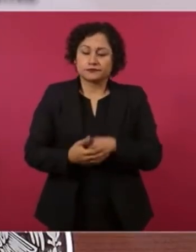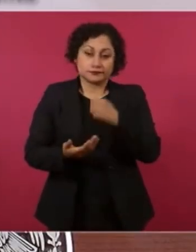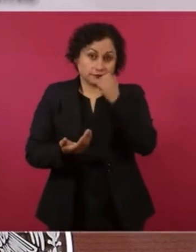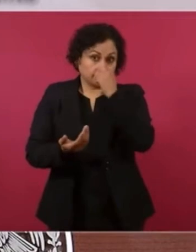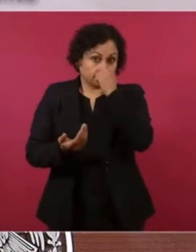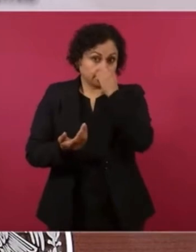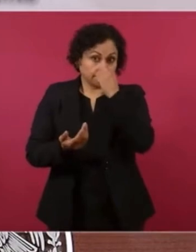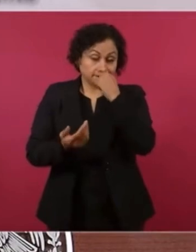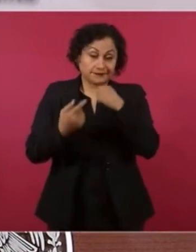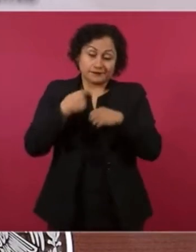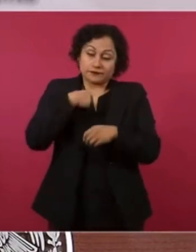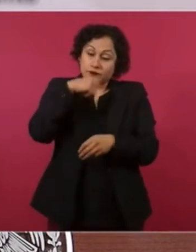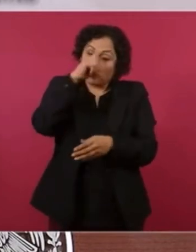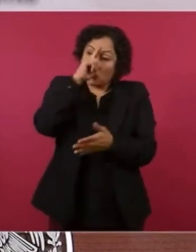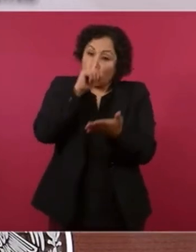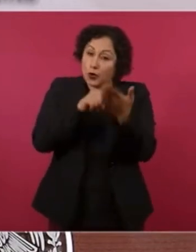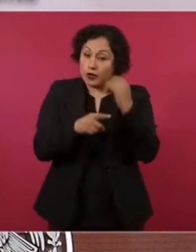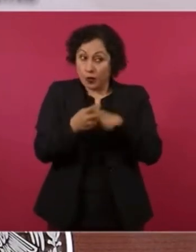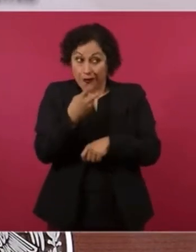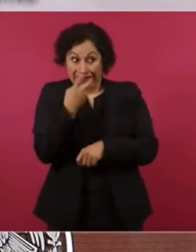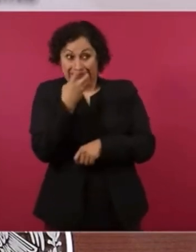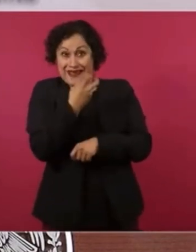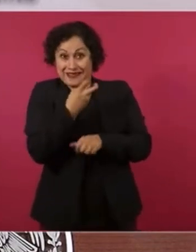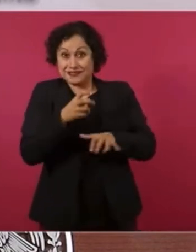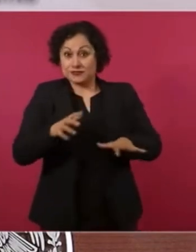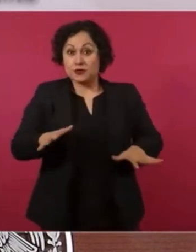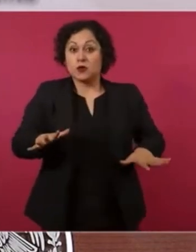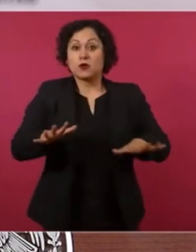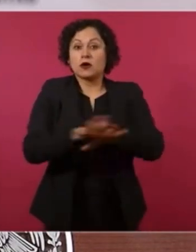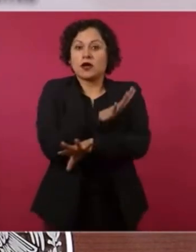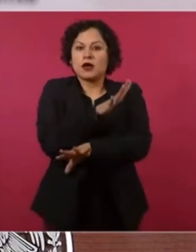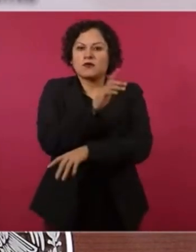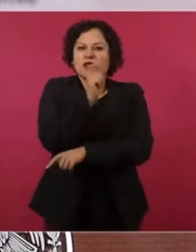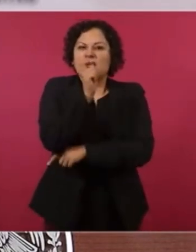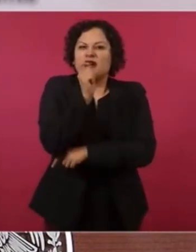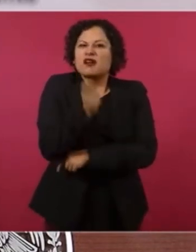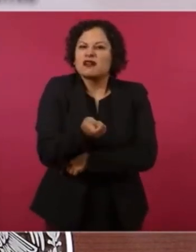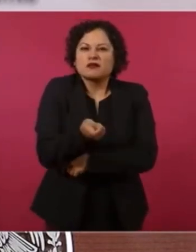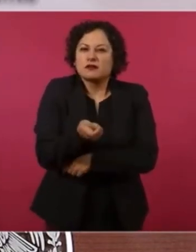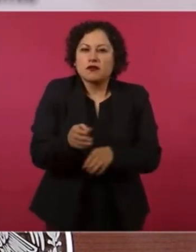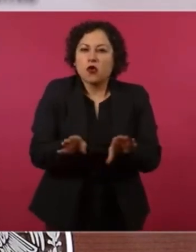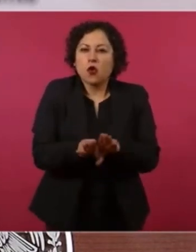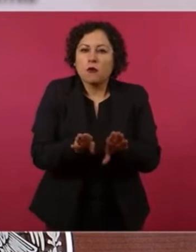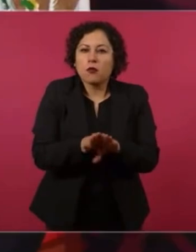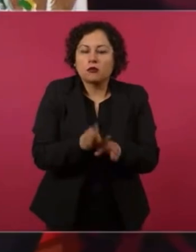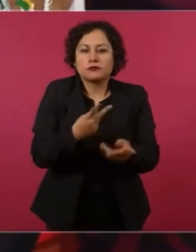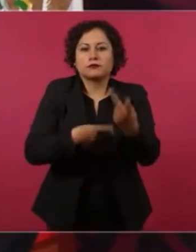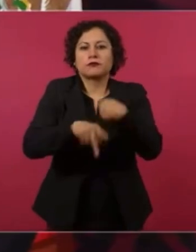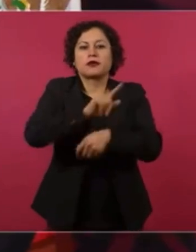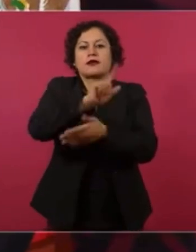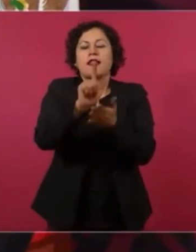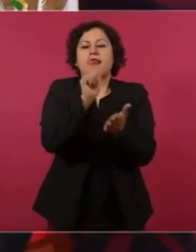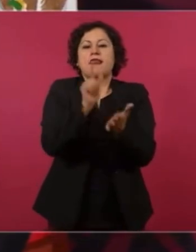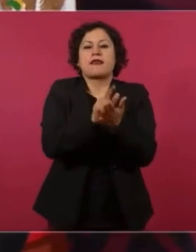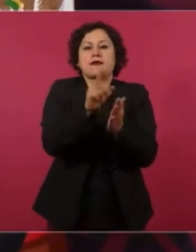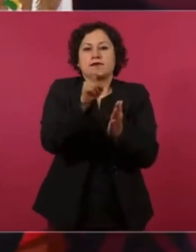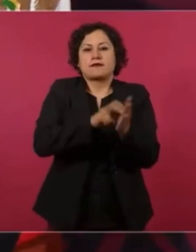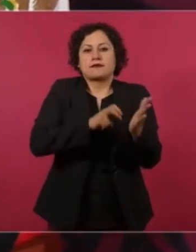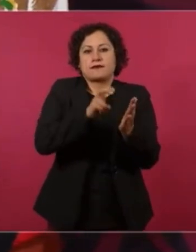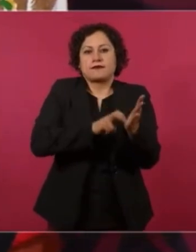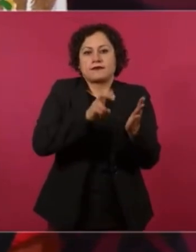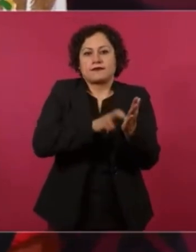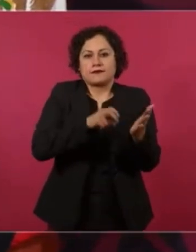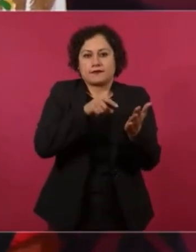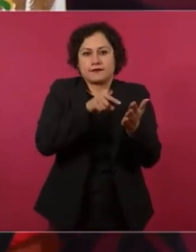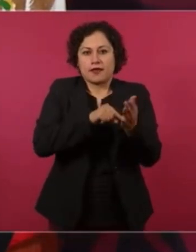van a cambiar cuando se produzca la reforma del Poder Judicial y empecemos a